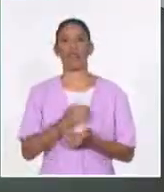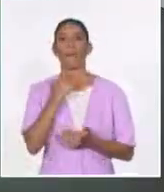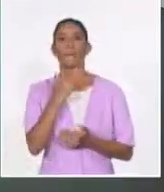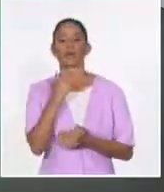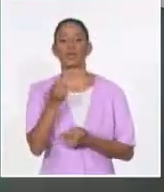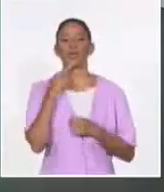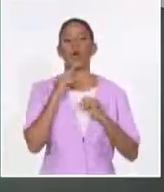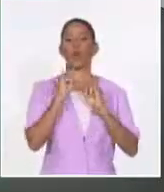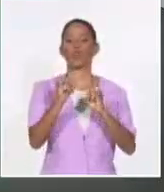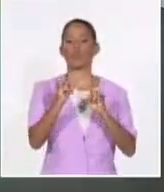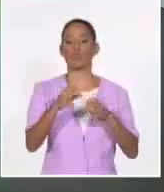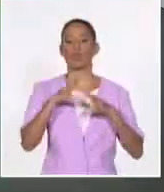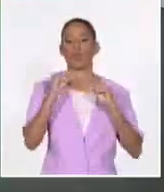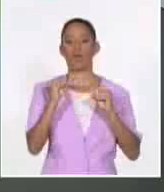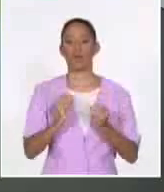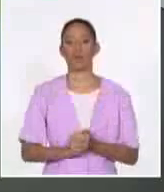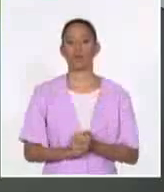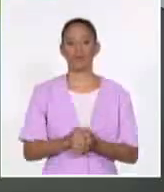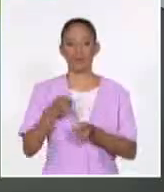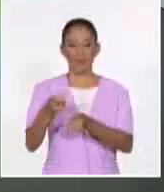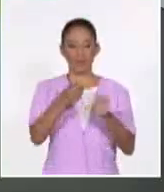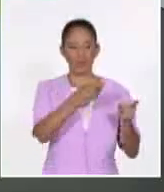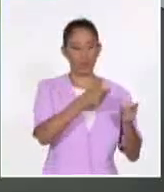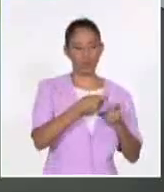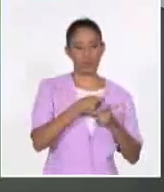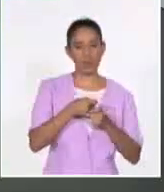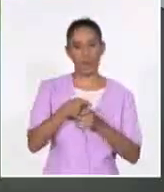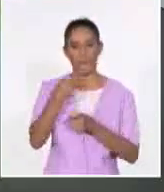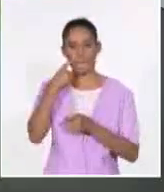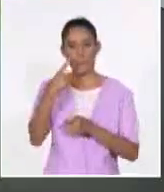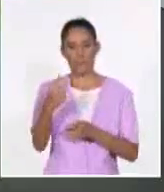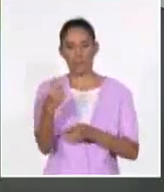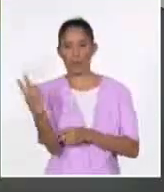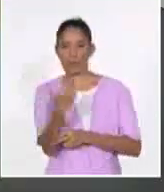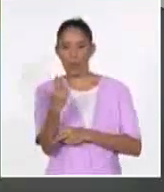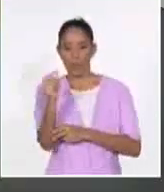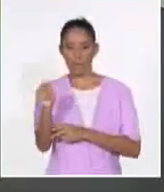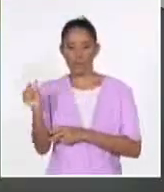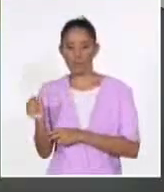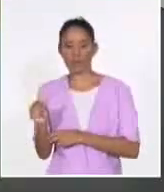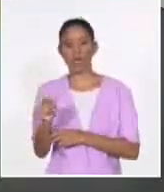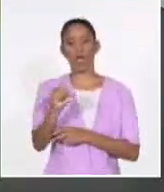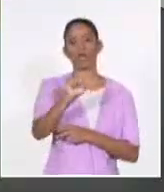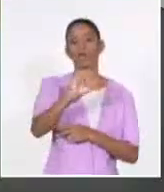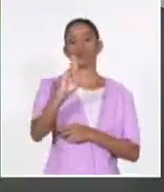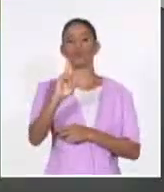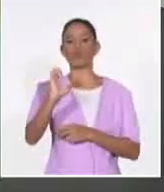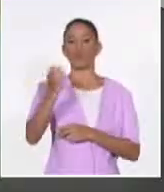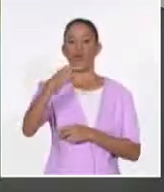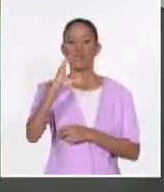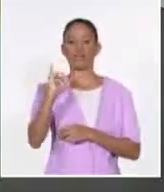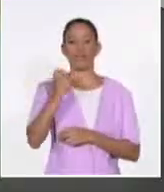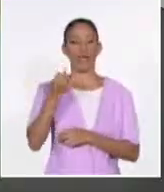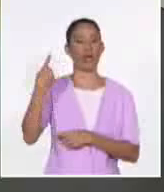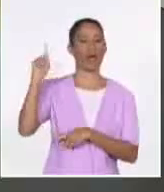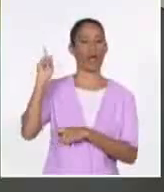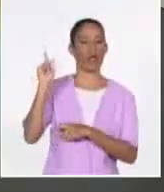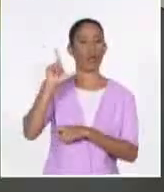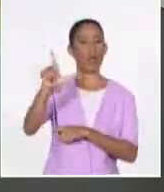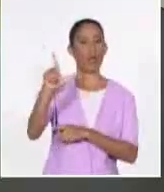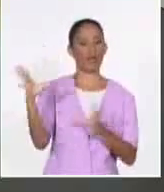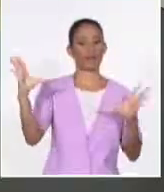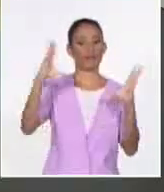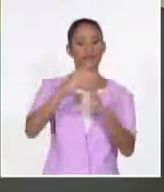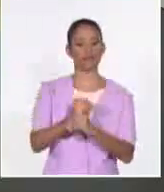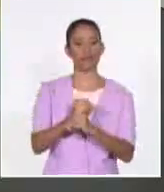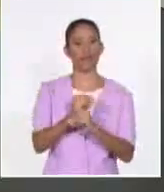que abatieron al autor de un tiroteo mortal contra dos ciudadanos suecos en el centro de Bruselas, ocurrido la noche del lunes. Bélgica lo consideró